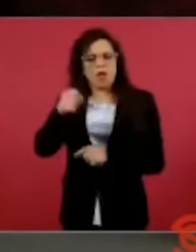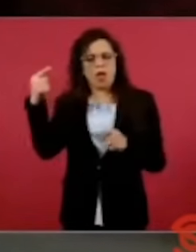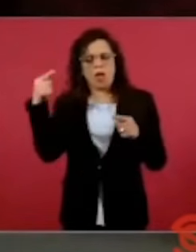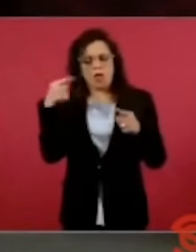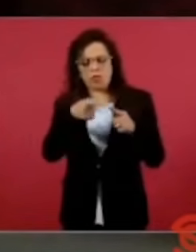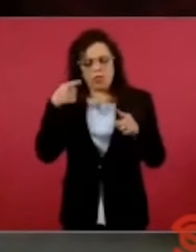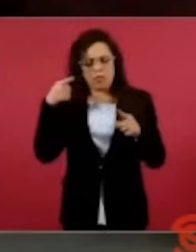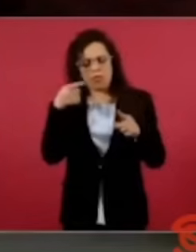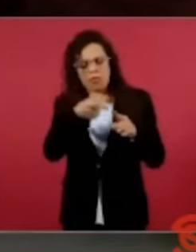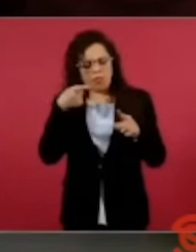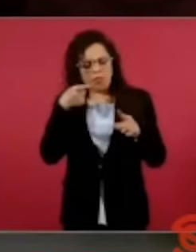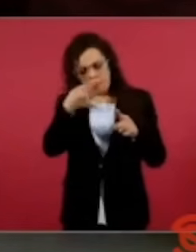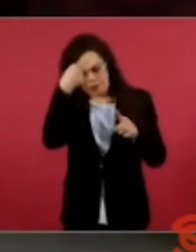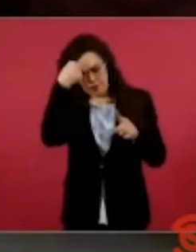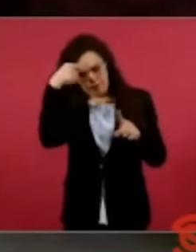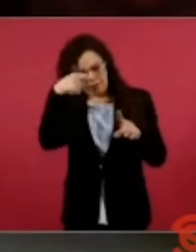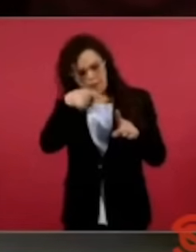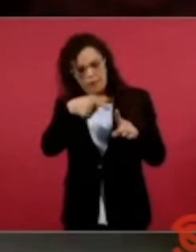cuello